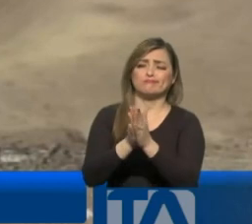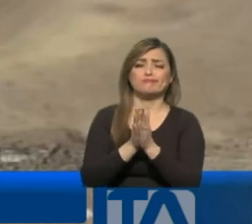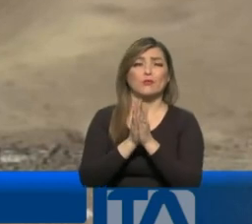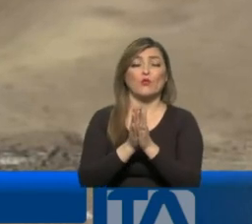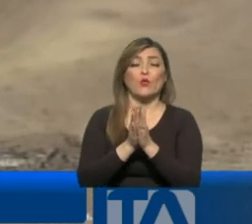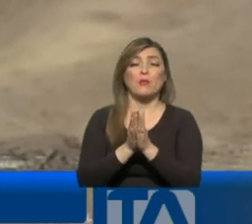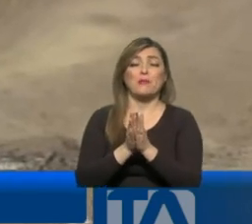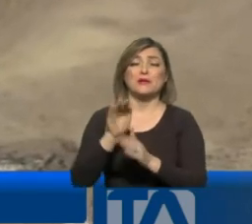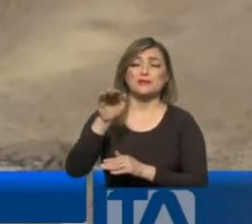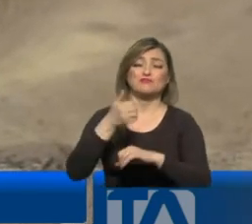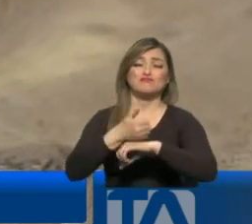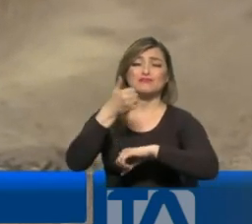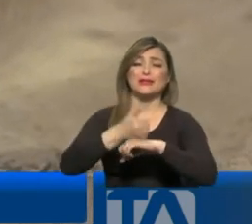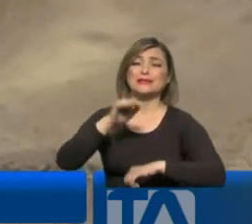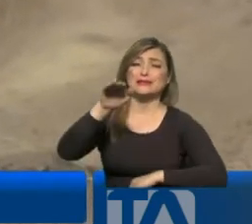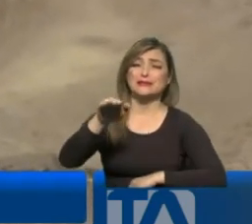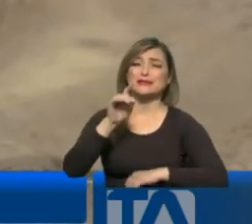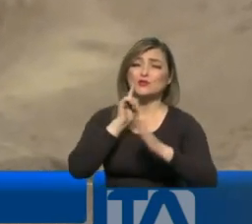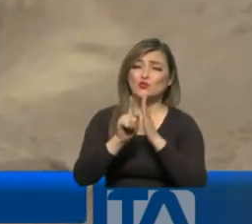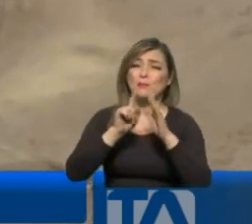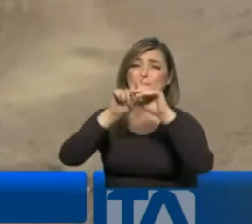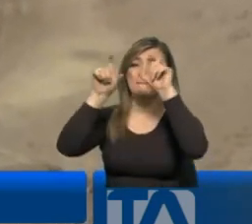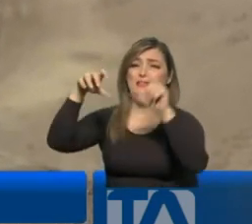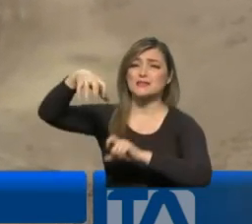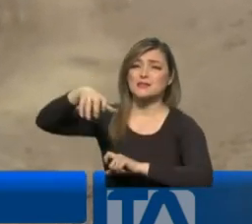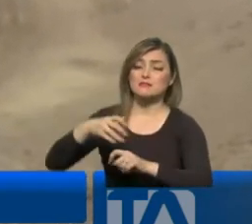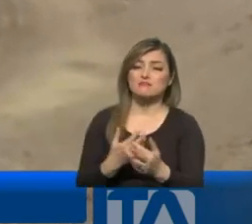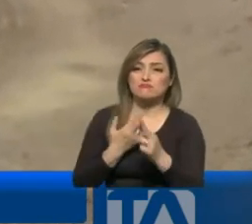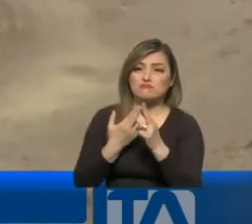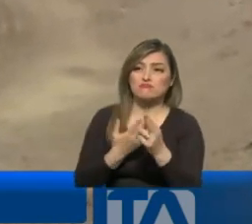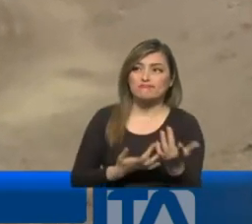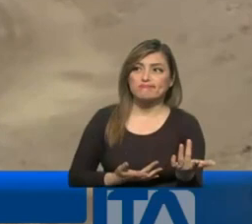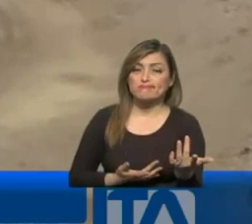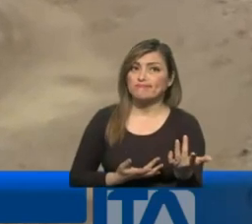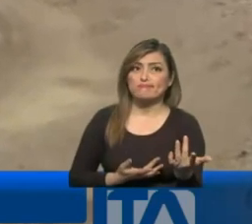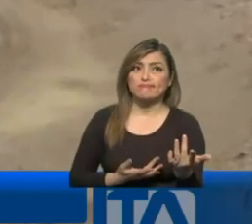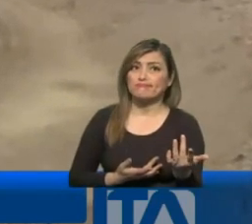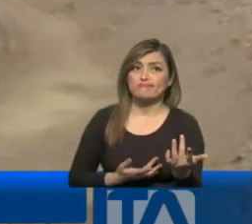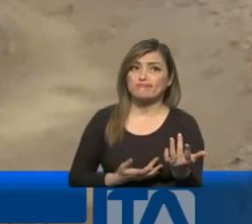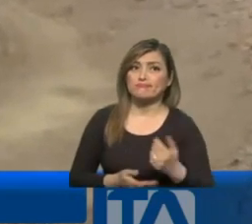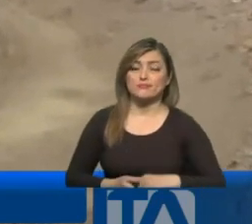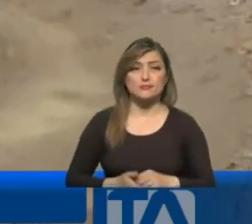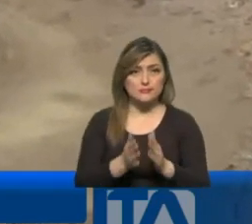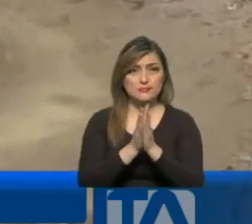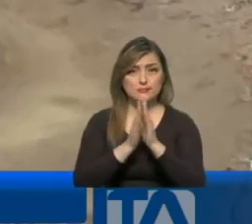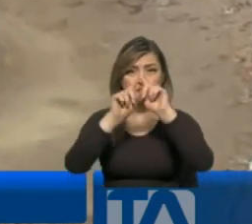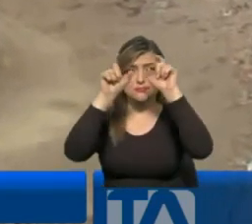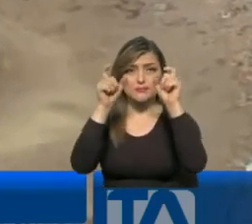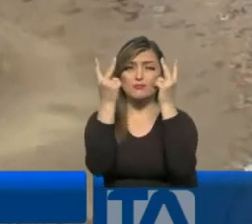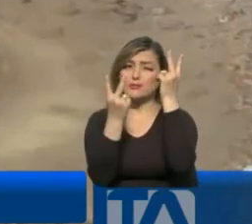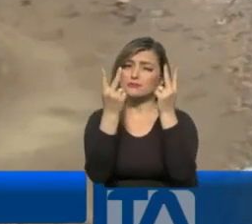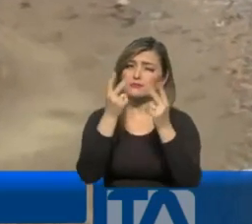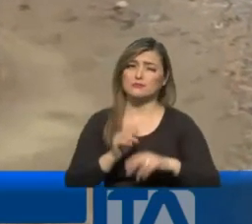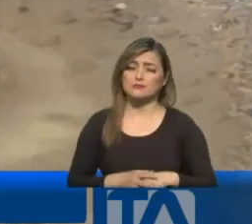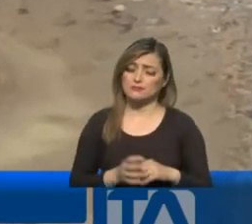en que más de una ocasión el problema fue reportado a la empresa de agua potable, sin que hasta el momento tengan una respuesta. Solicitan a la empresa visite la